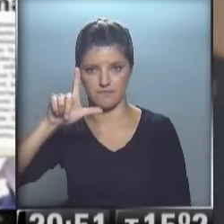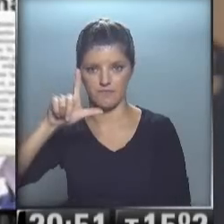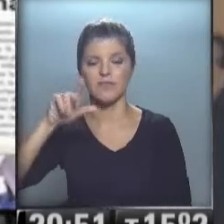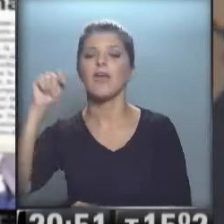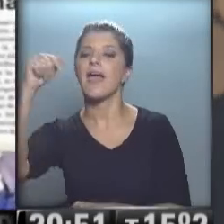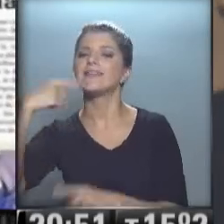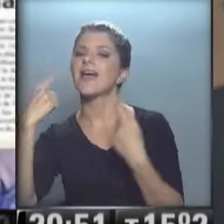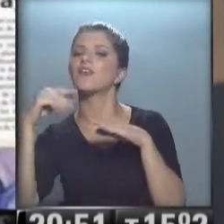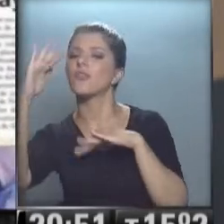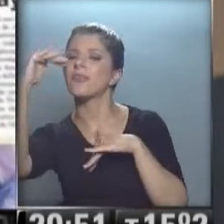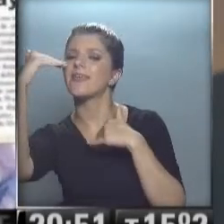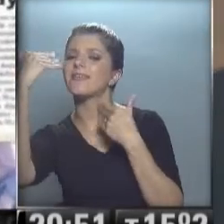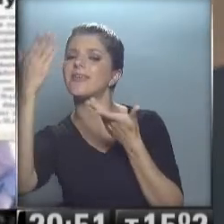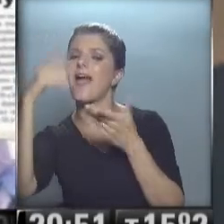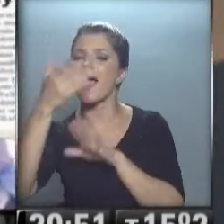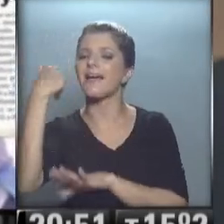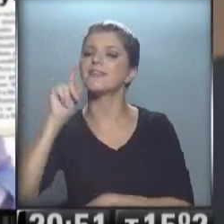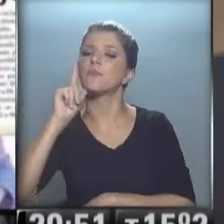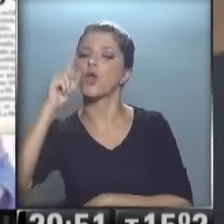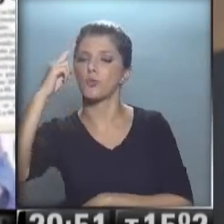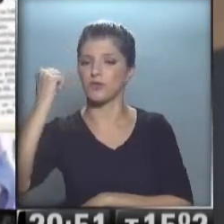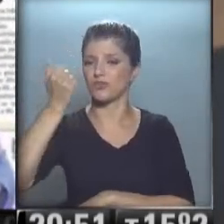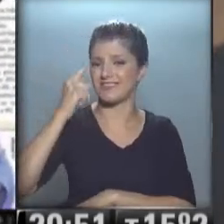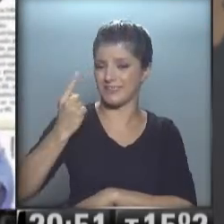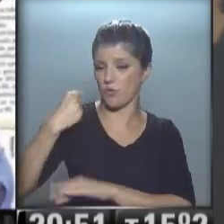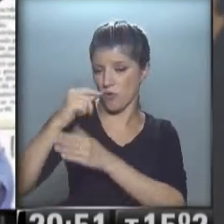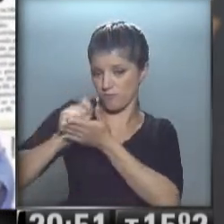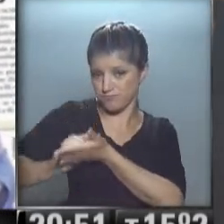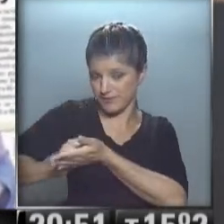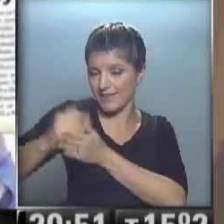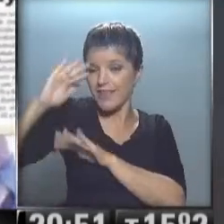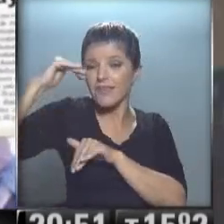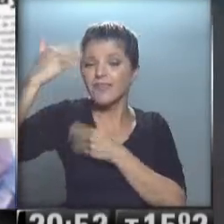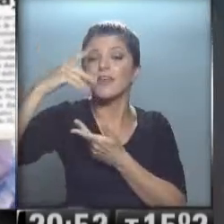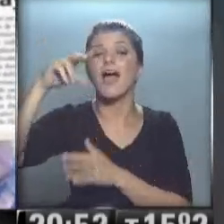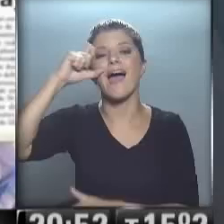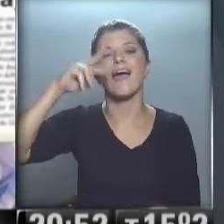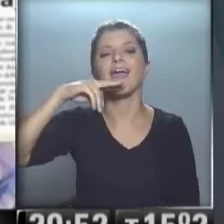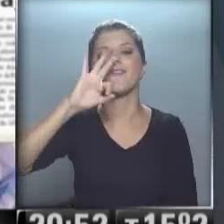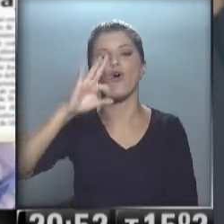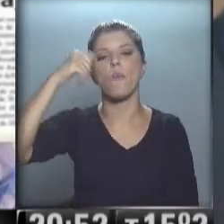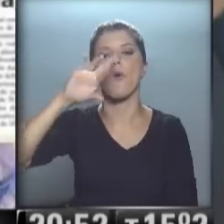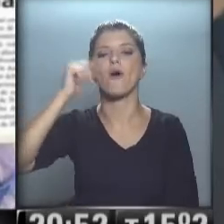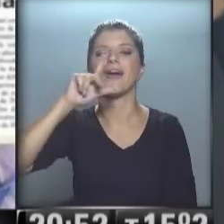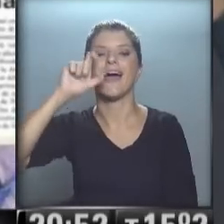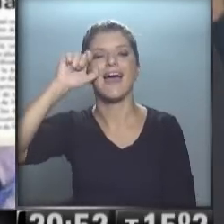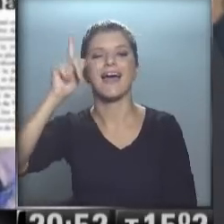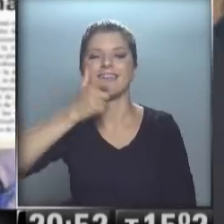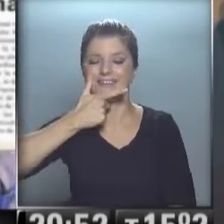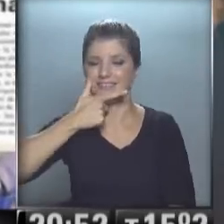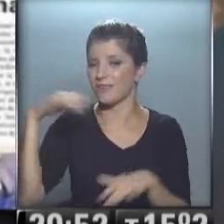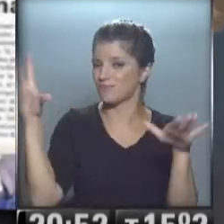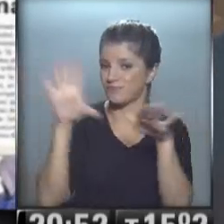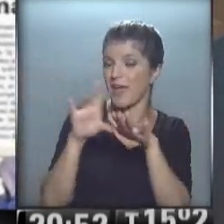dedicándole esta canción que él compuso en 1961 justamente a Evo Morales. La